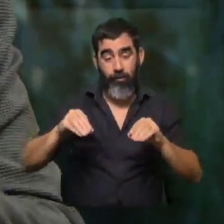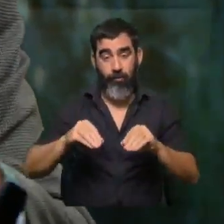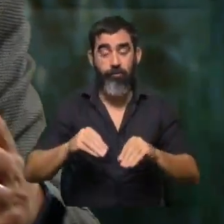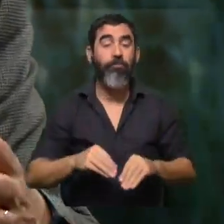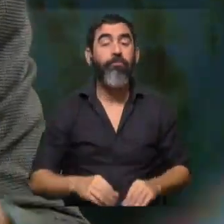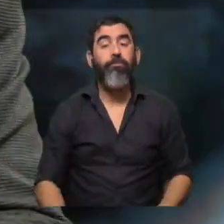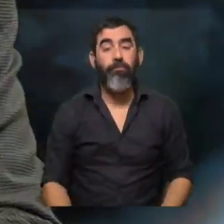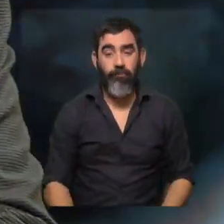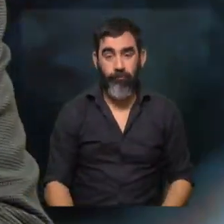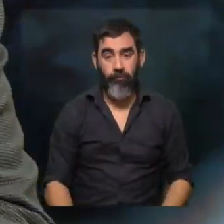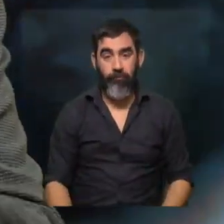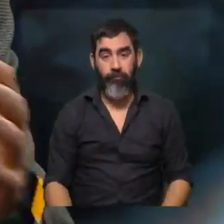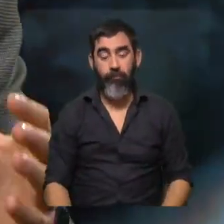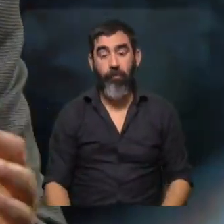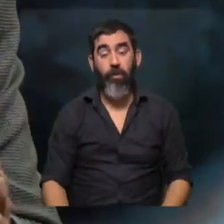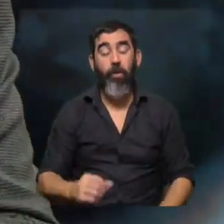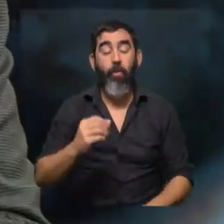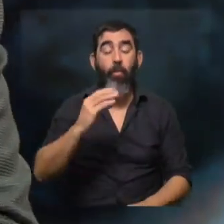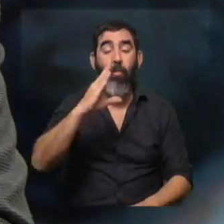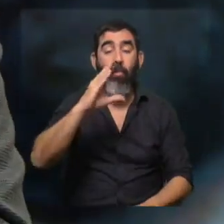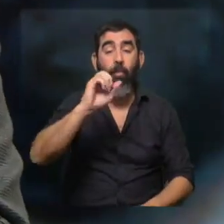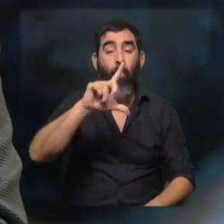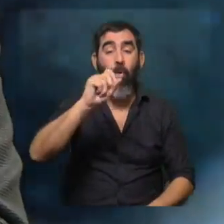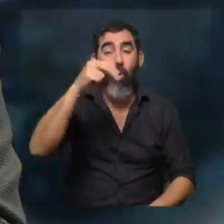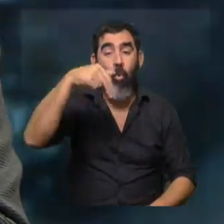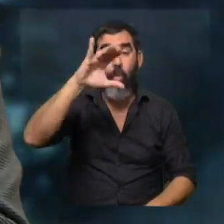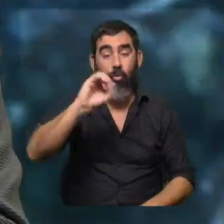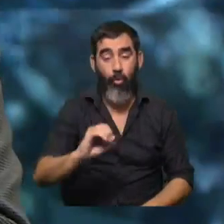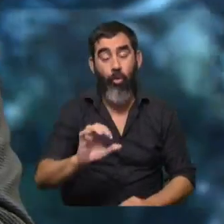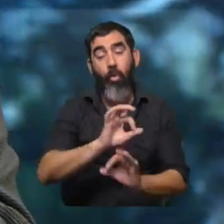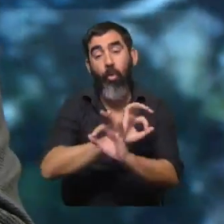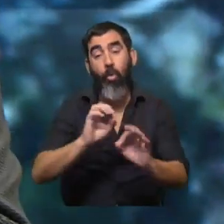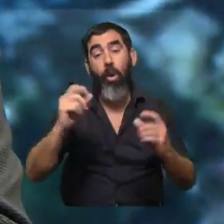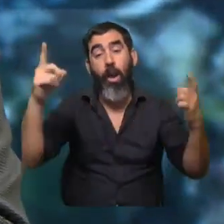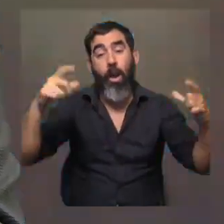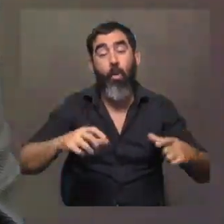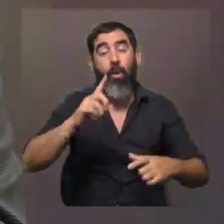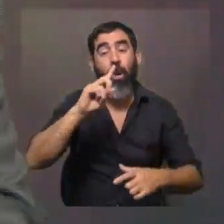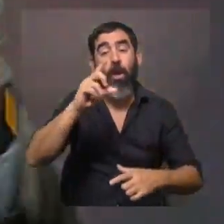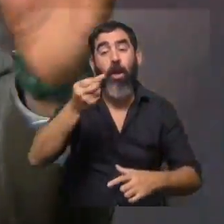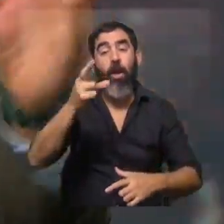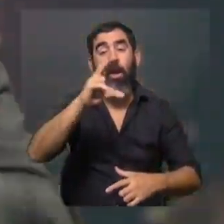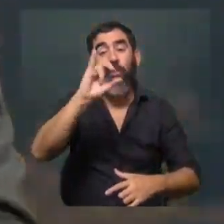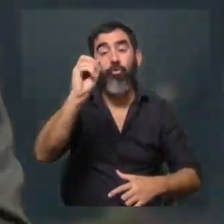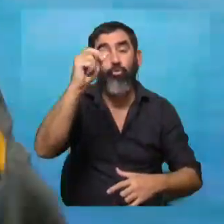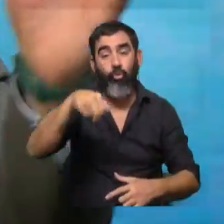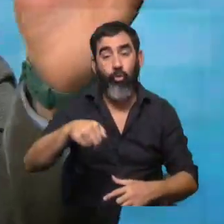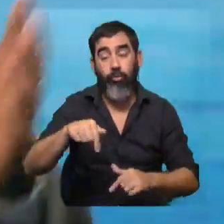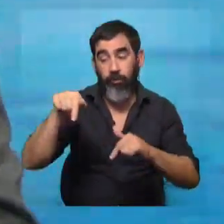extensión de lo que es el Cabo Polonio, por ejemplo, o la Laguna Garzón, o bueno,